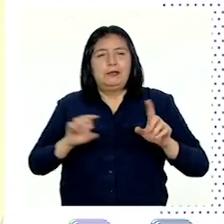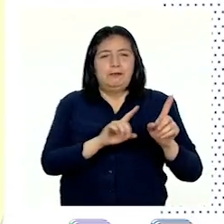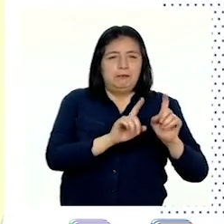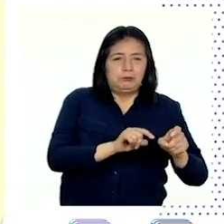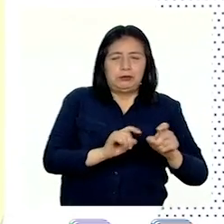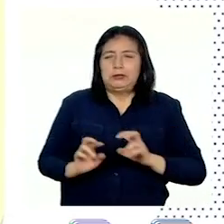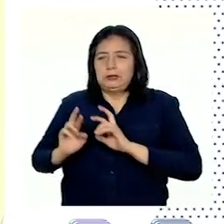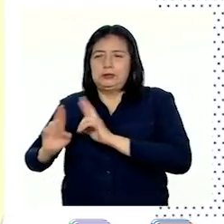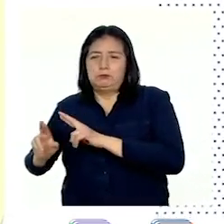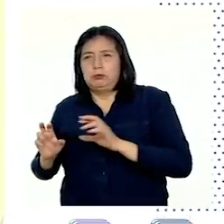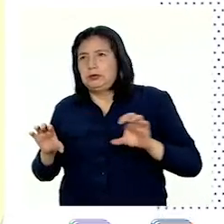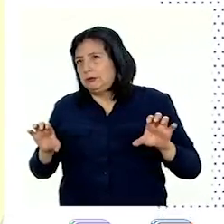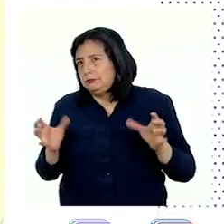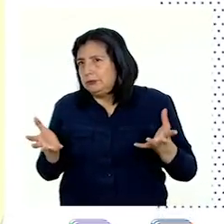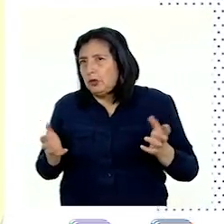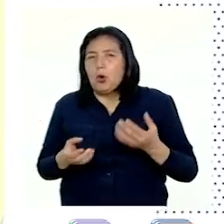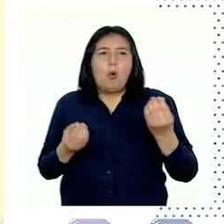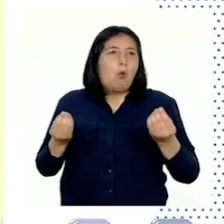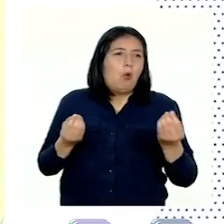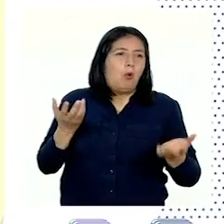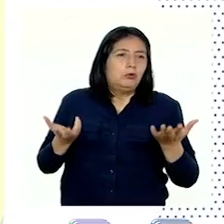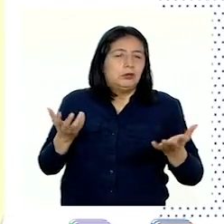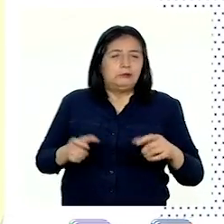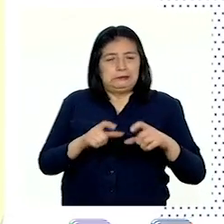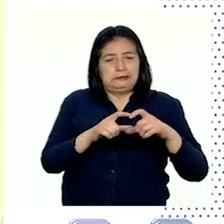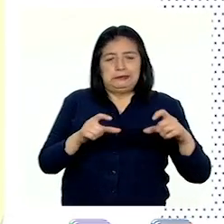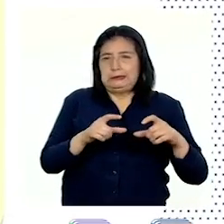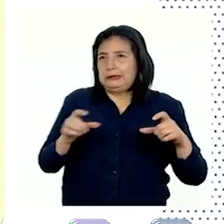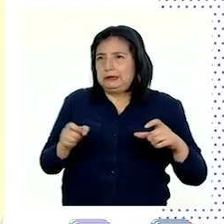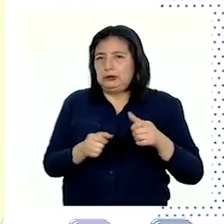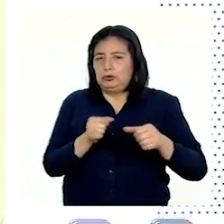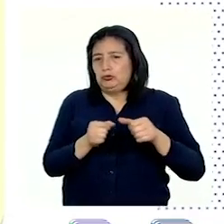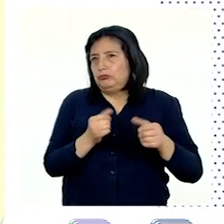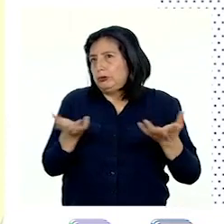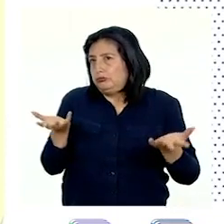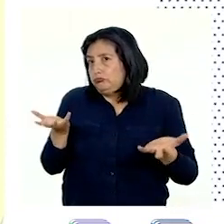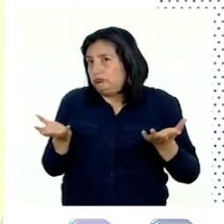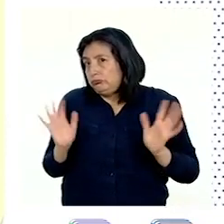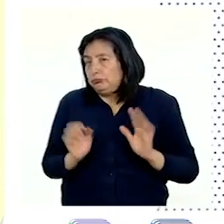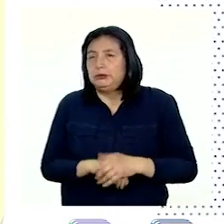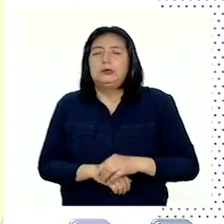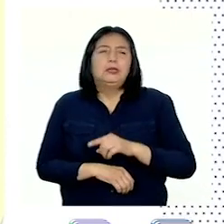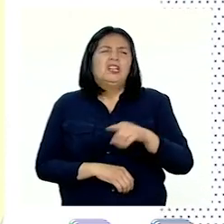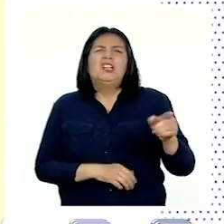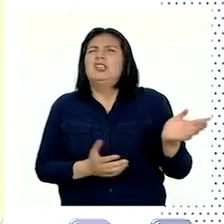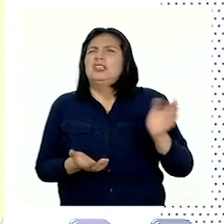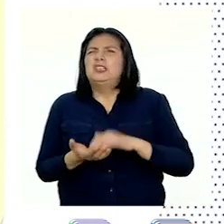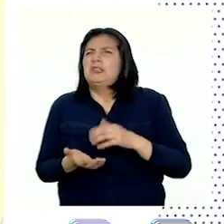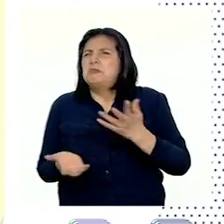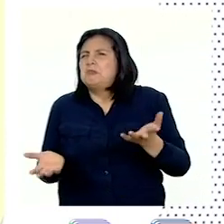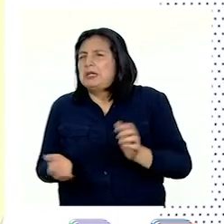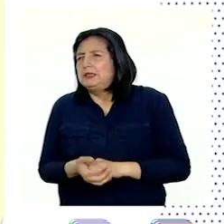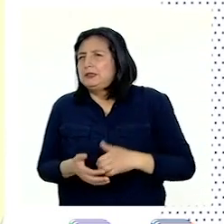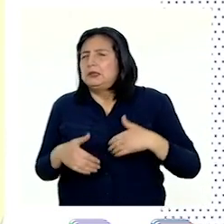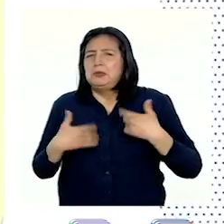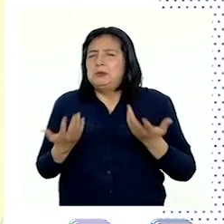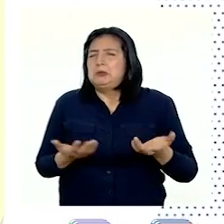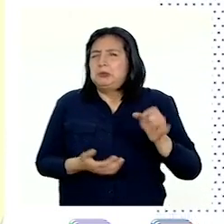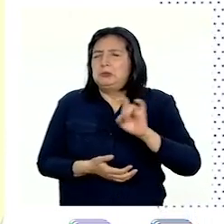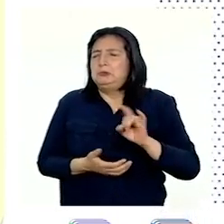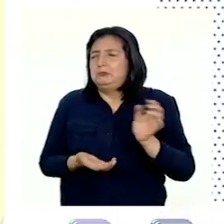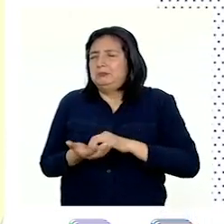para preguntas y para respuestas o si las tarjetas deben ir numeradas. ¿Qué otros recursos se pueden